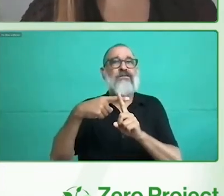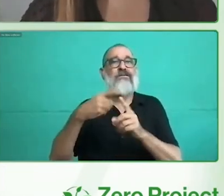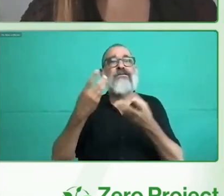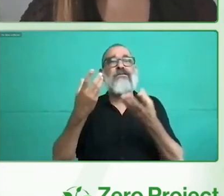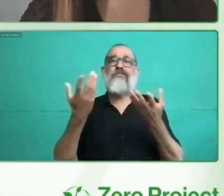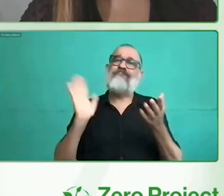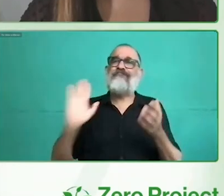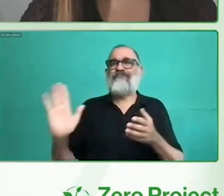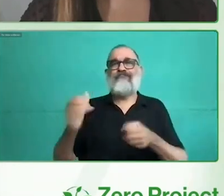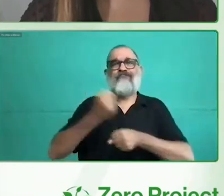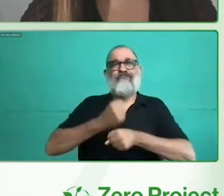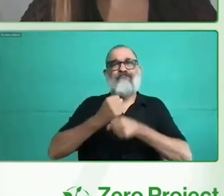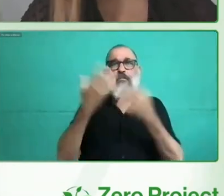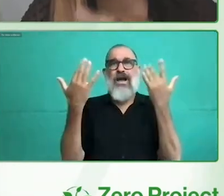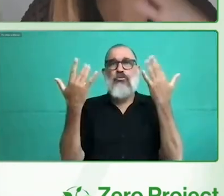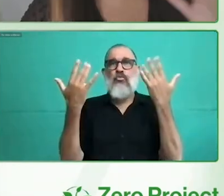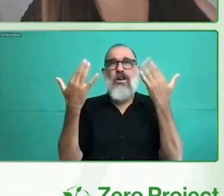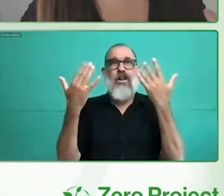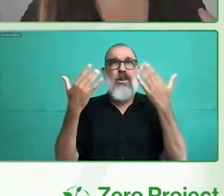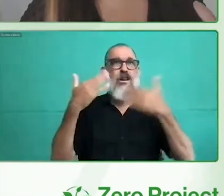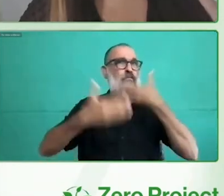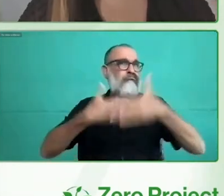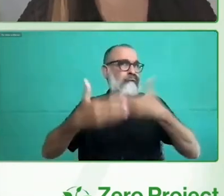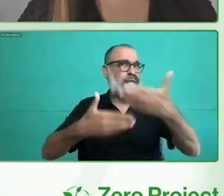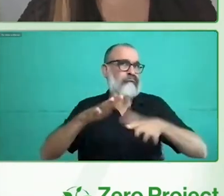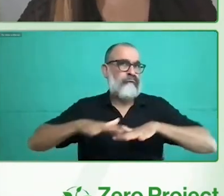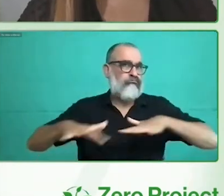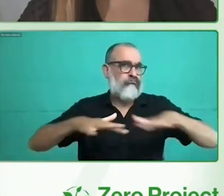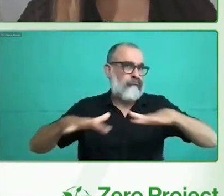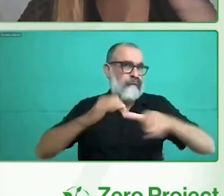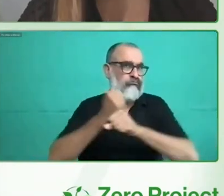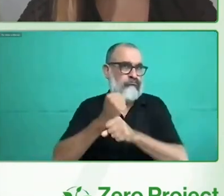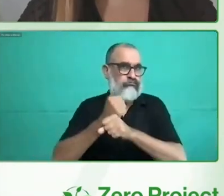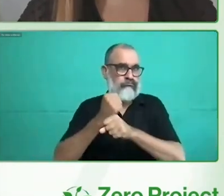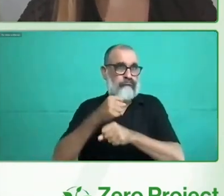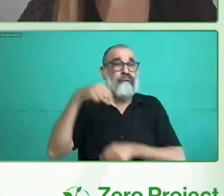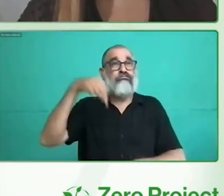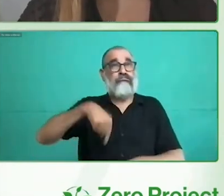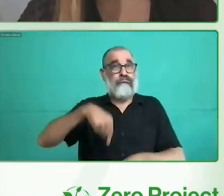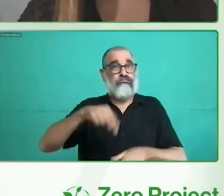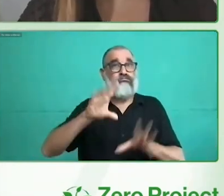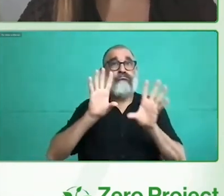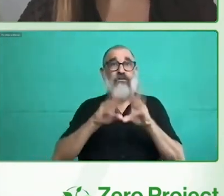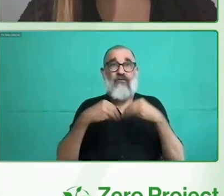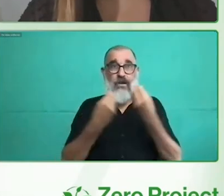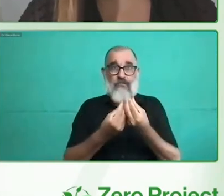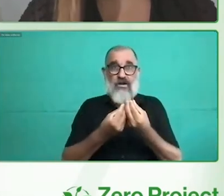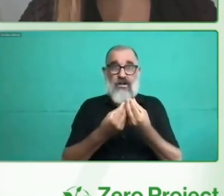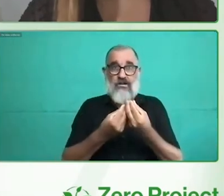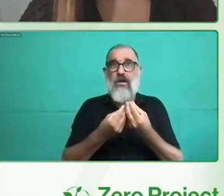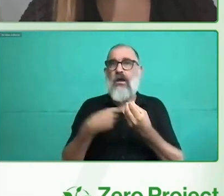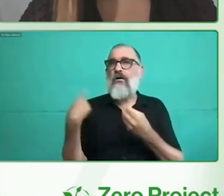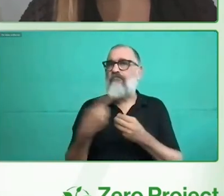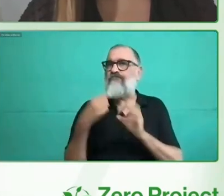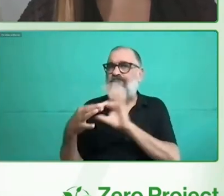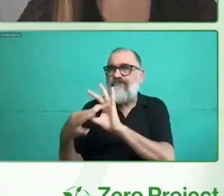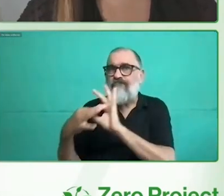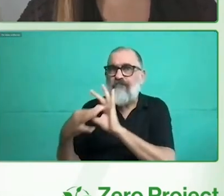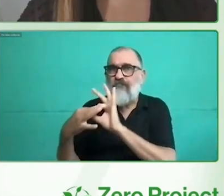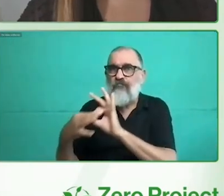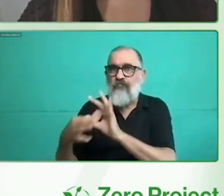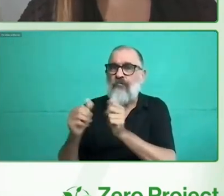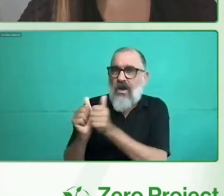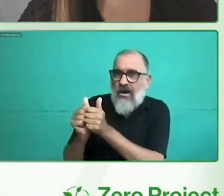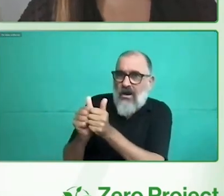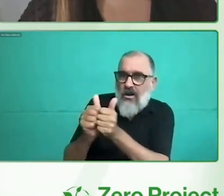en la fase de talleres técnicos, pero en general, durante toda la aproximación con el grupo con sordoceguera,